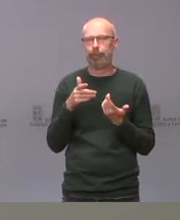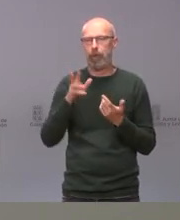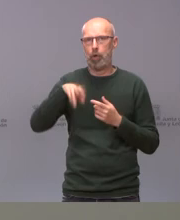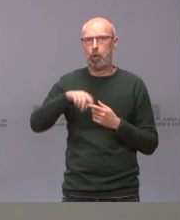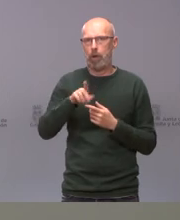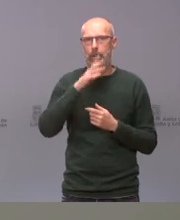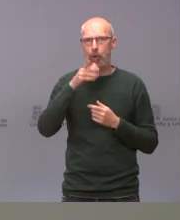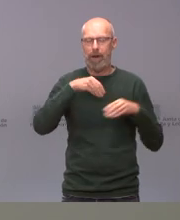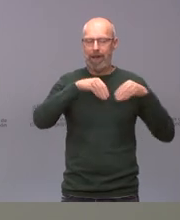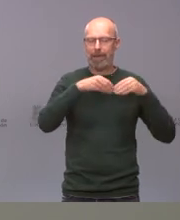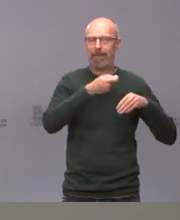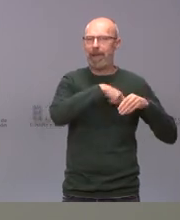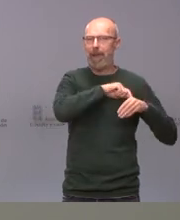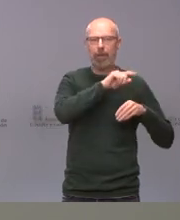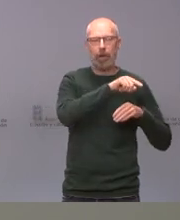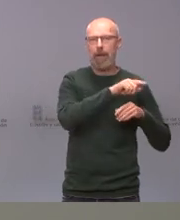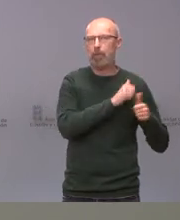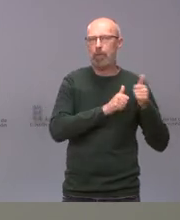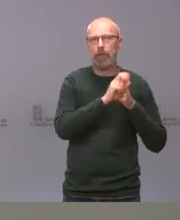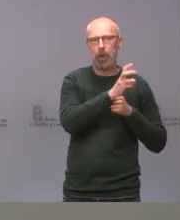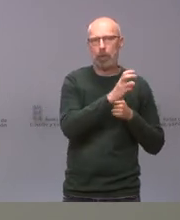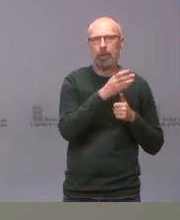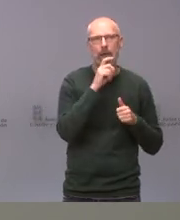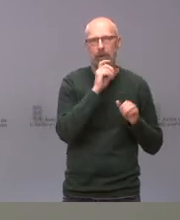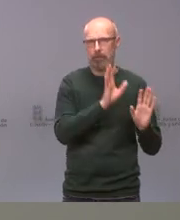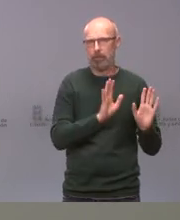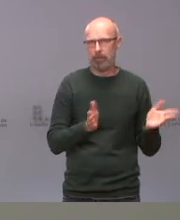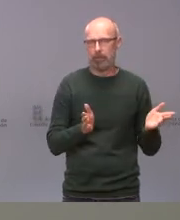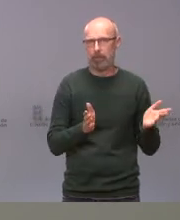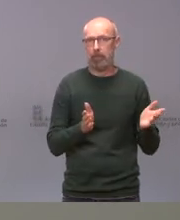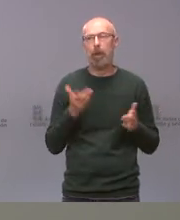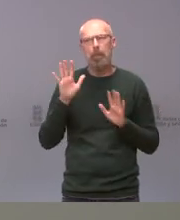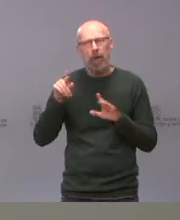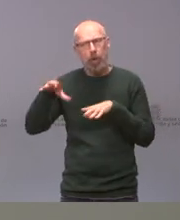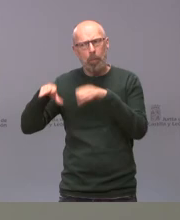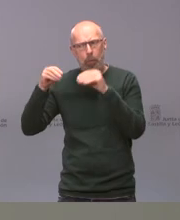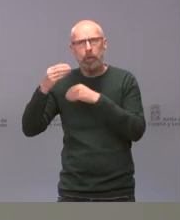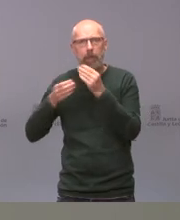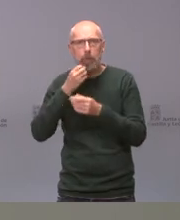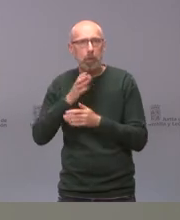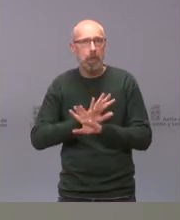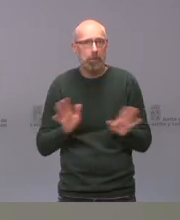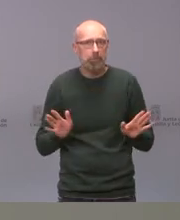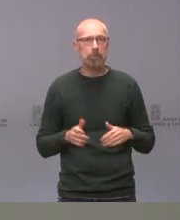en la estrategia nacional. Lo que está contemplado es que lo hagamos así, pero es que en Burgos se está haciendo muy bien.